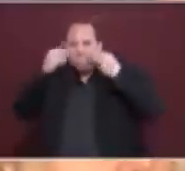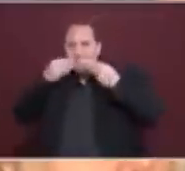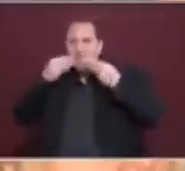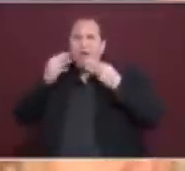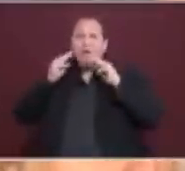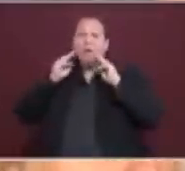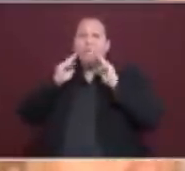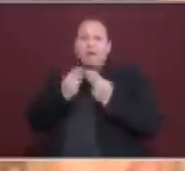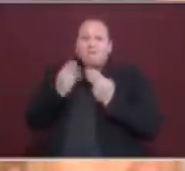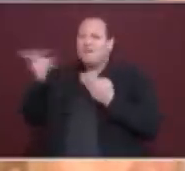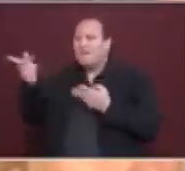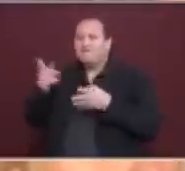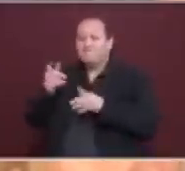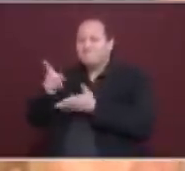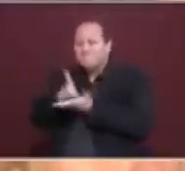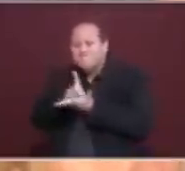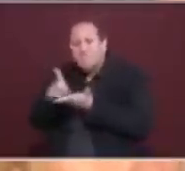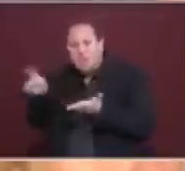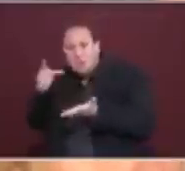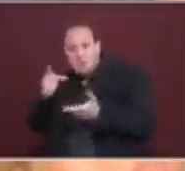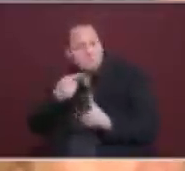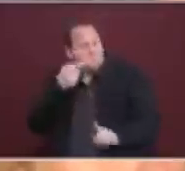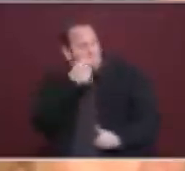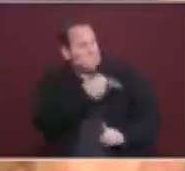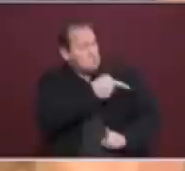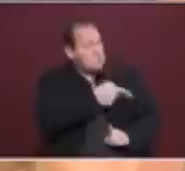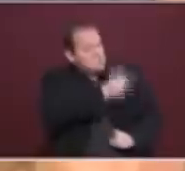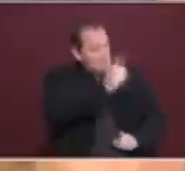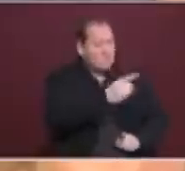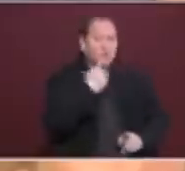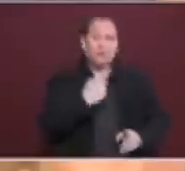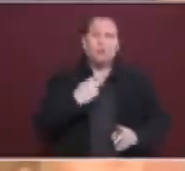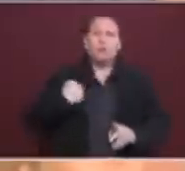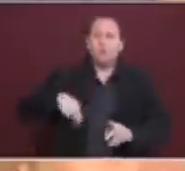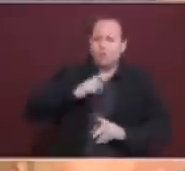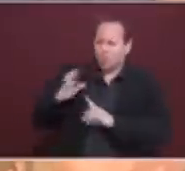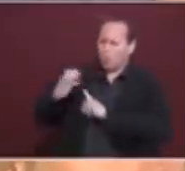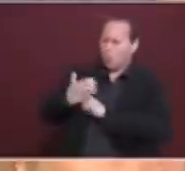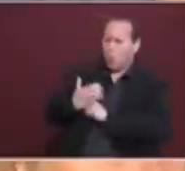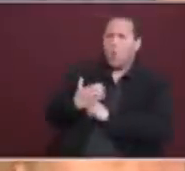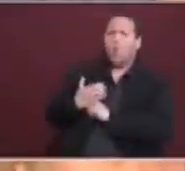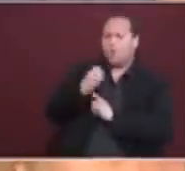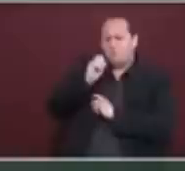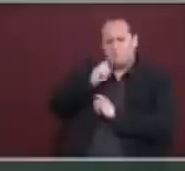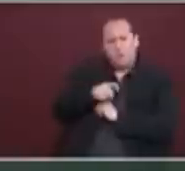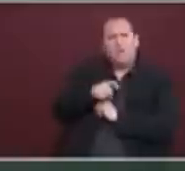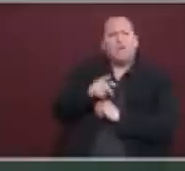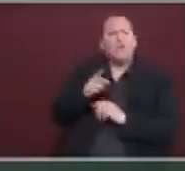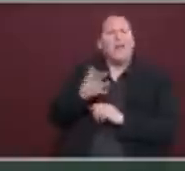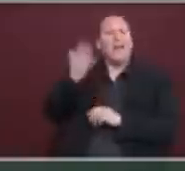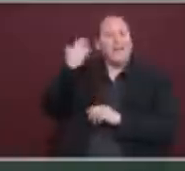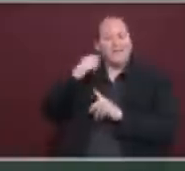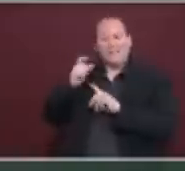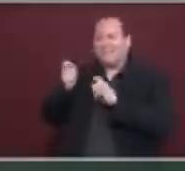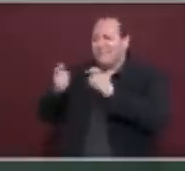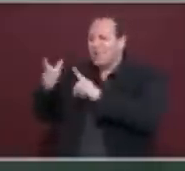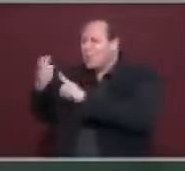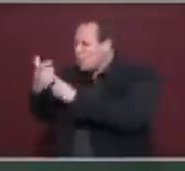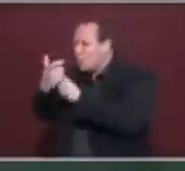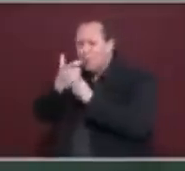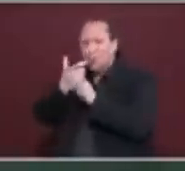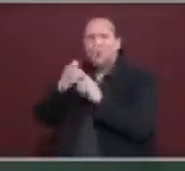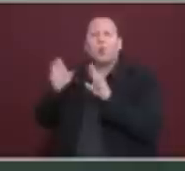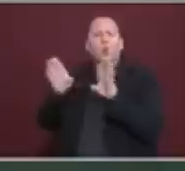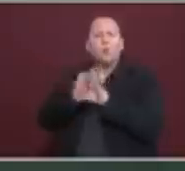mecanismo que después amenazaron a periodistas que tuvimos que ser protegidos por el mismo mecanismo de los que ya estaban protegidos para así de loco